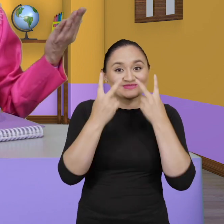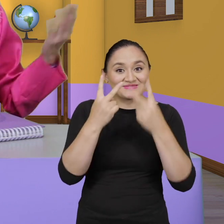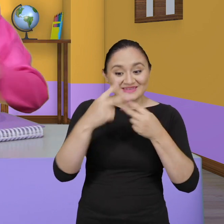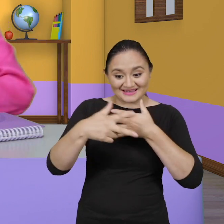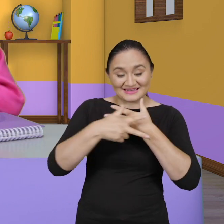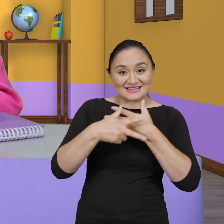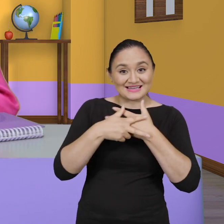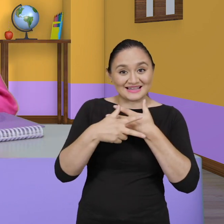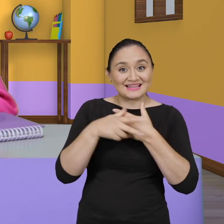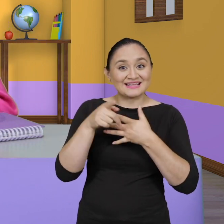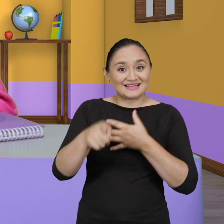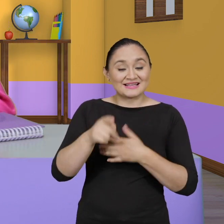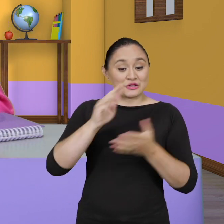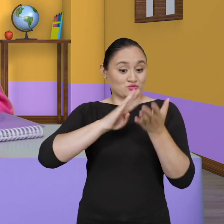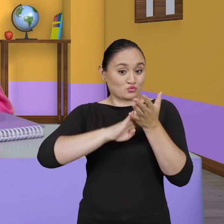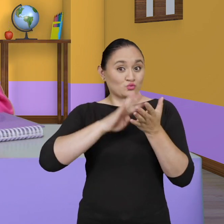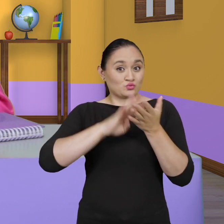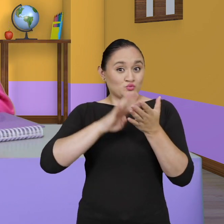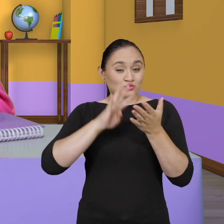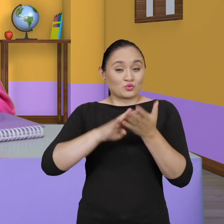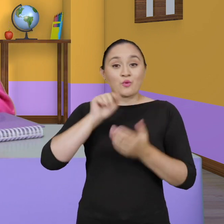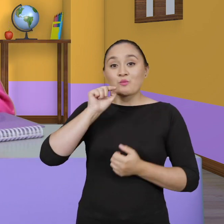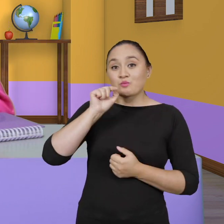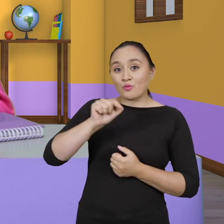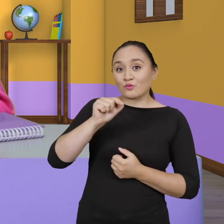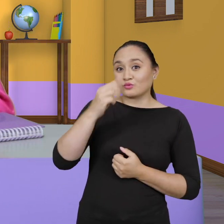vean el canal en línea